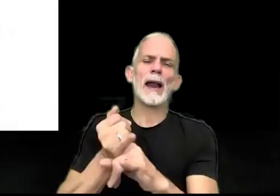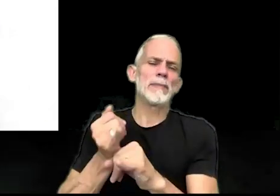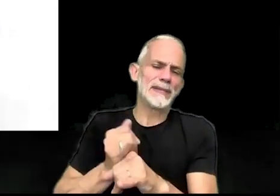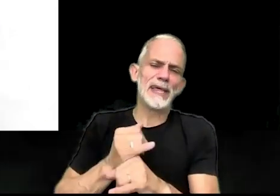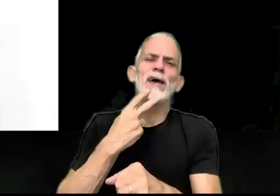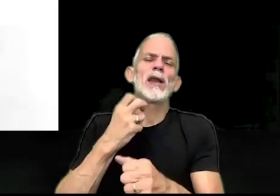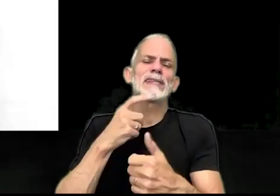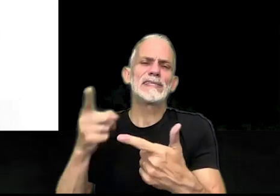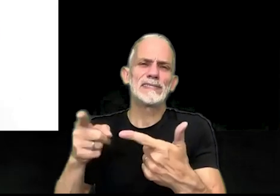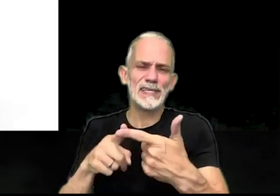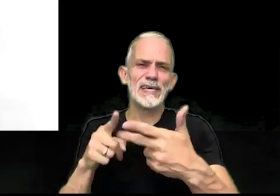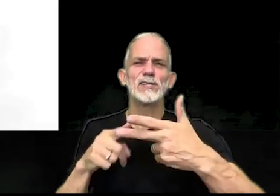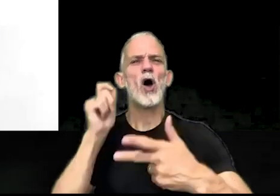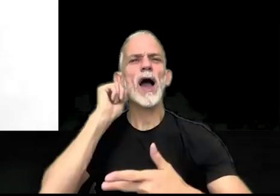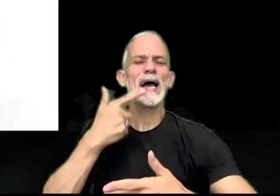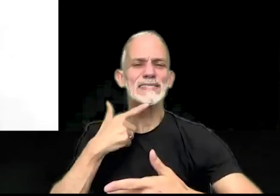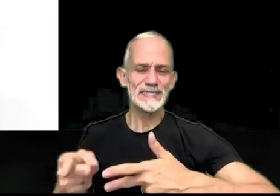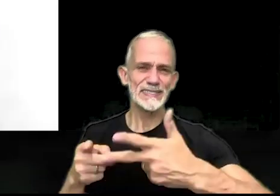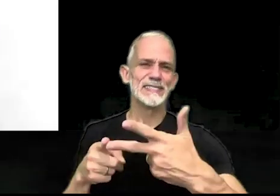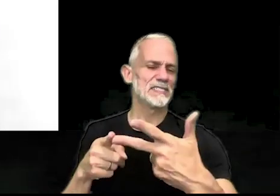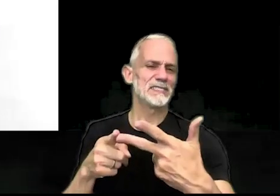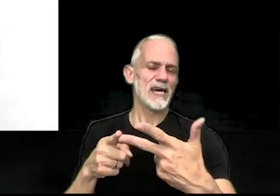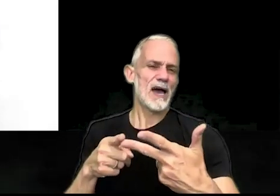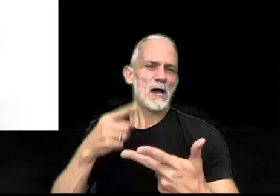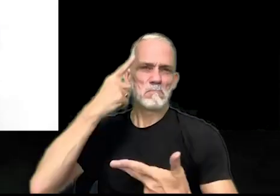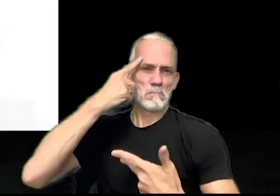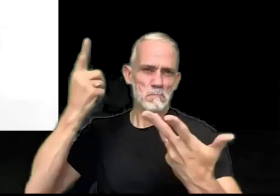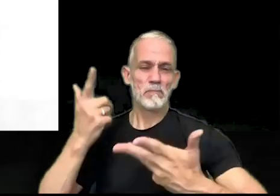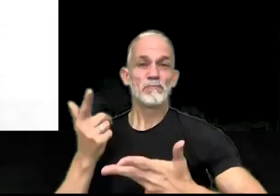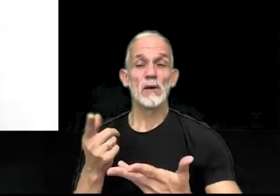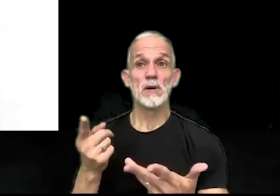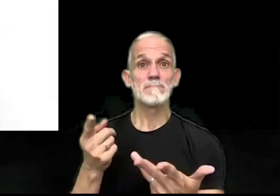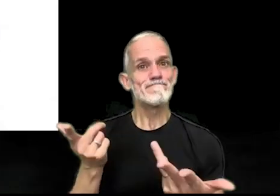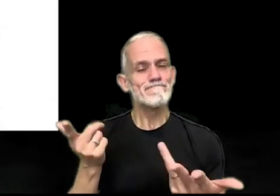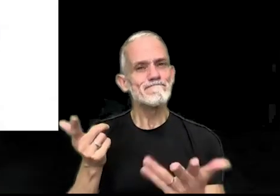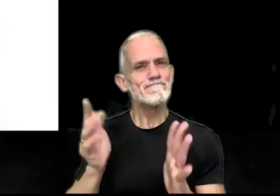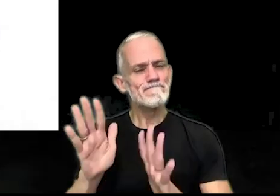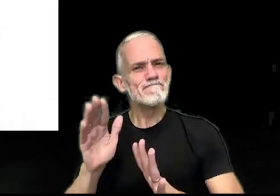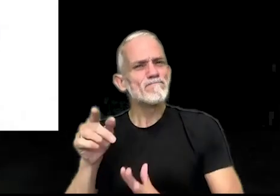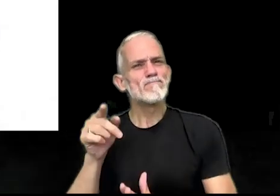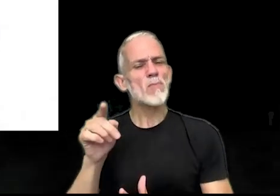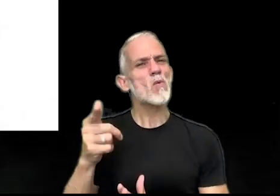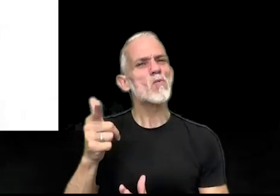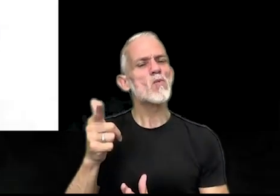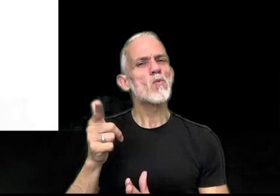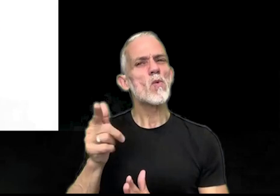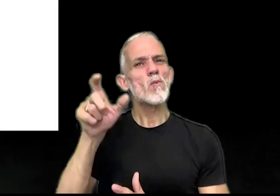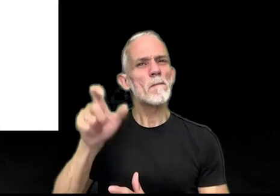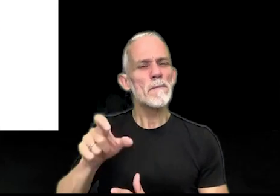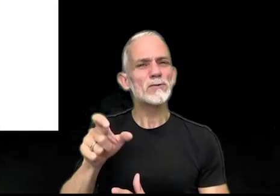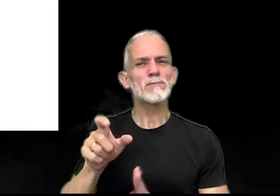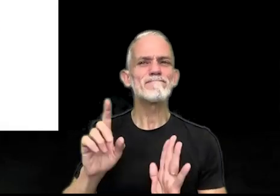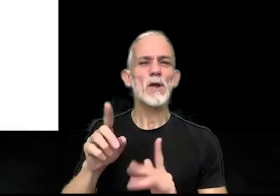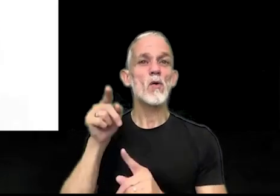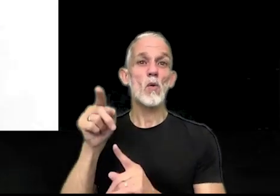carpintero, electricista, gasista, supongamos que en vez de tener un emprendedor, tenemos una